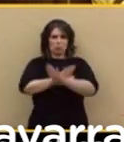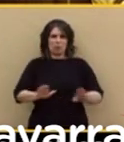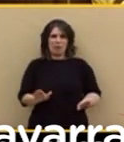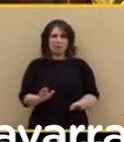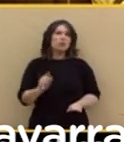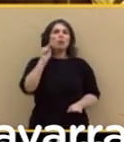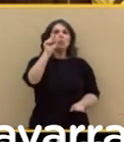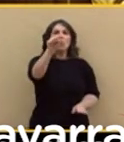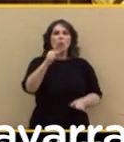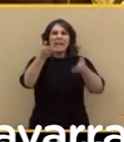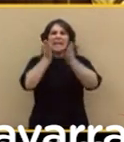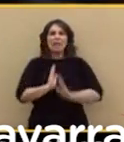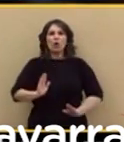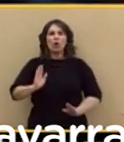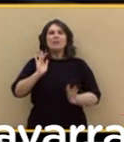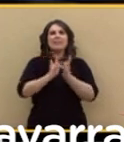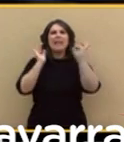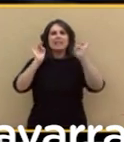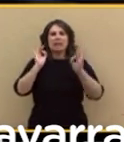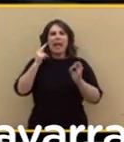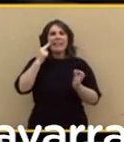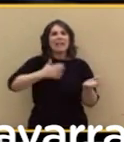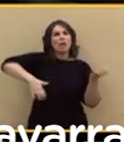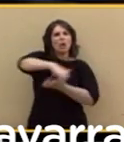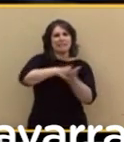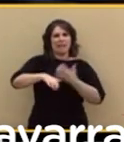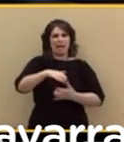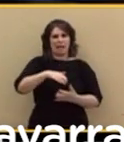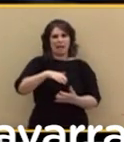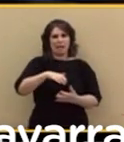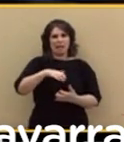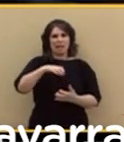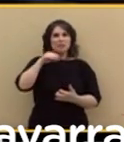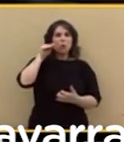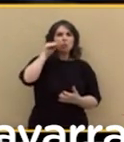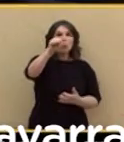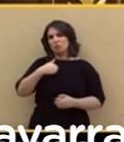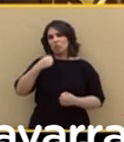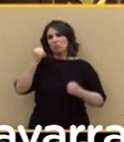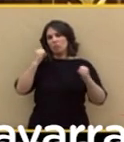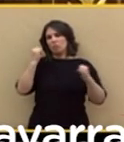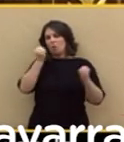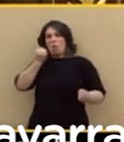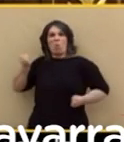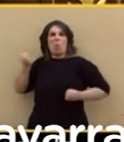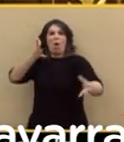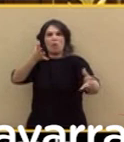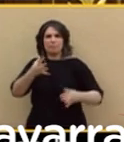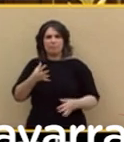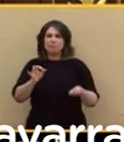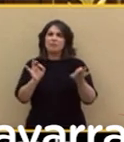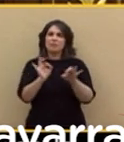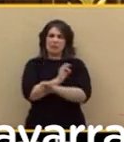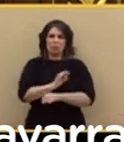terrorista. A esa aristocracia pertenece usted, a la del crimen político. Usted acaba de cometer